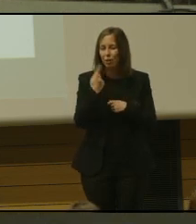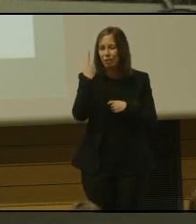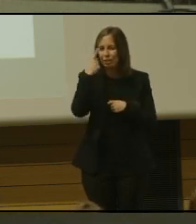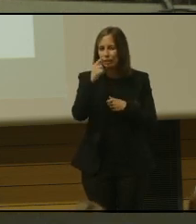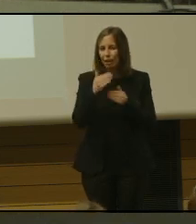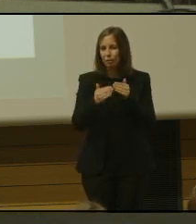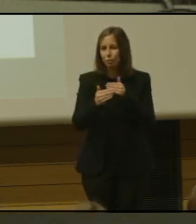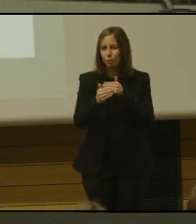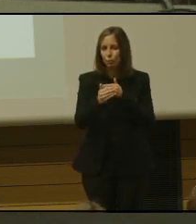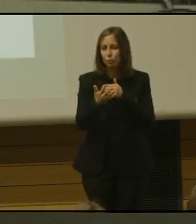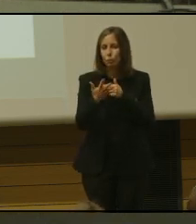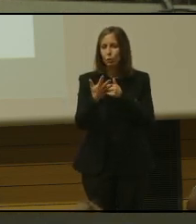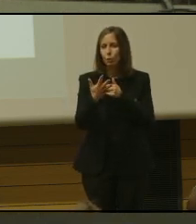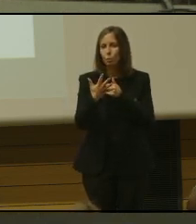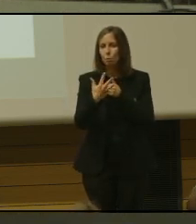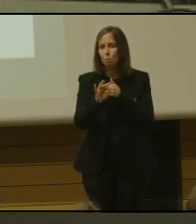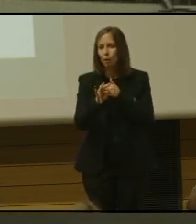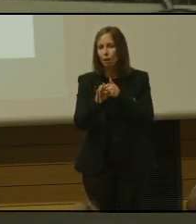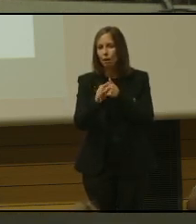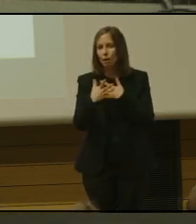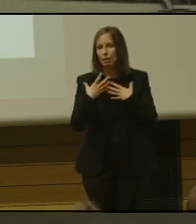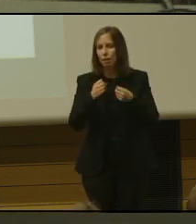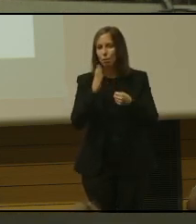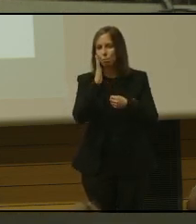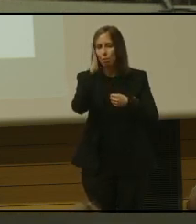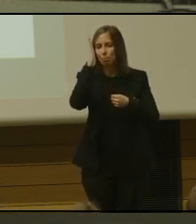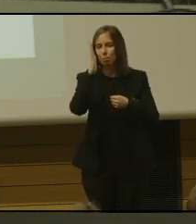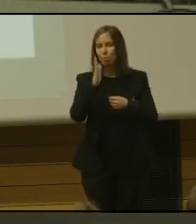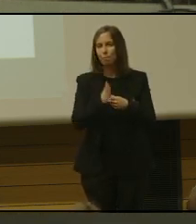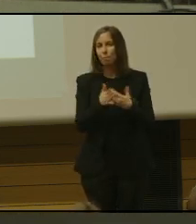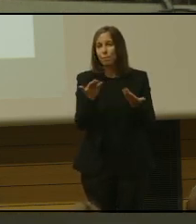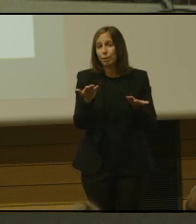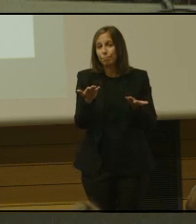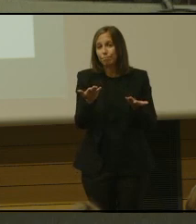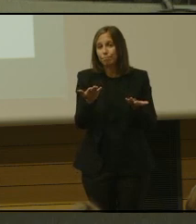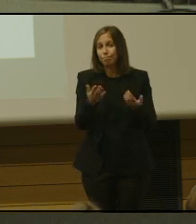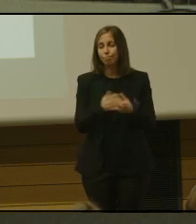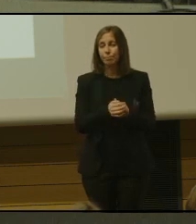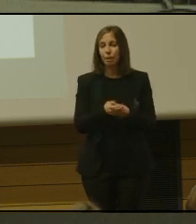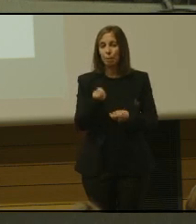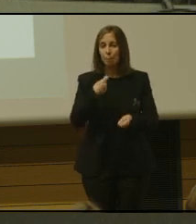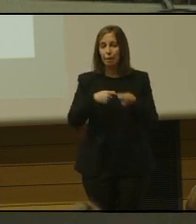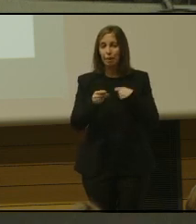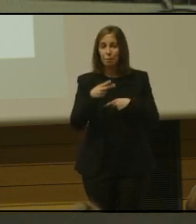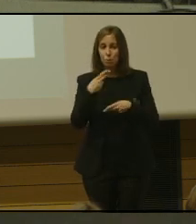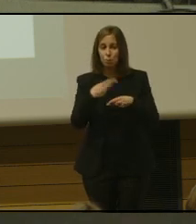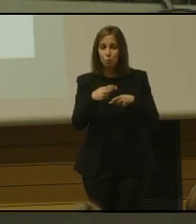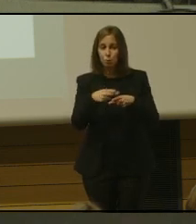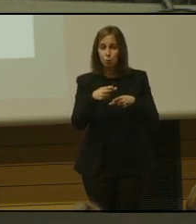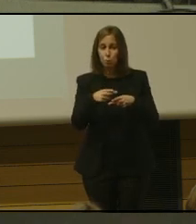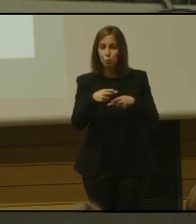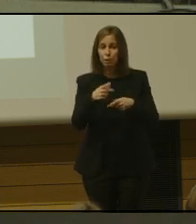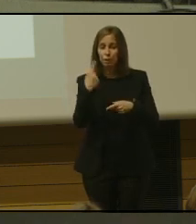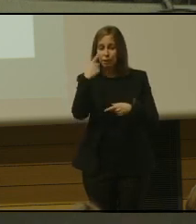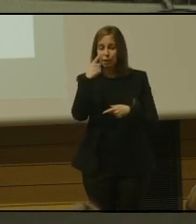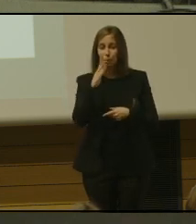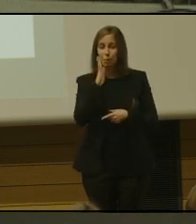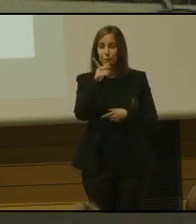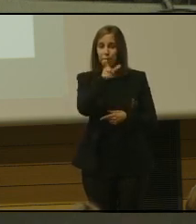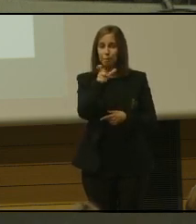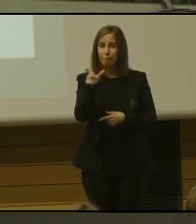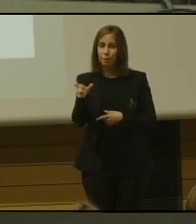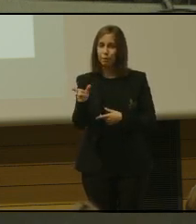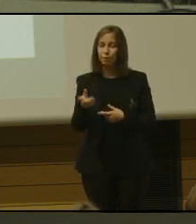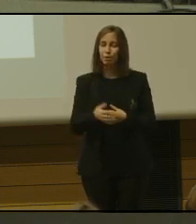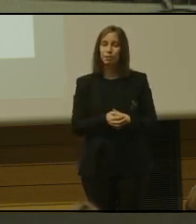tener o que no puede tener un efecto en la salud de tus poblaciones, pero lo que te digo, estamos vendiendo cosas que sabemos que hacen daño a nuestras poblaciones. Por